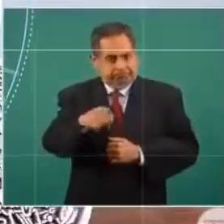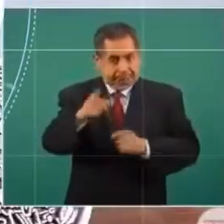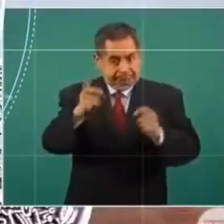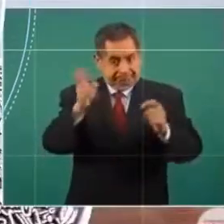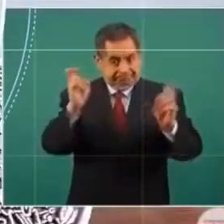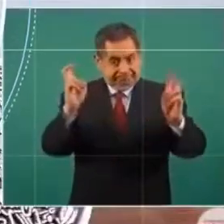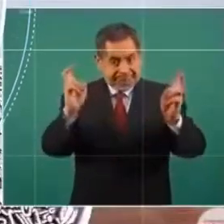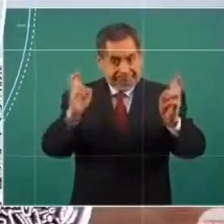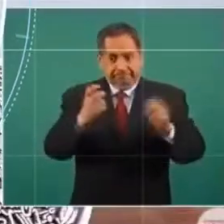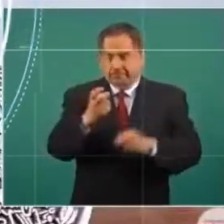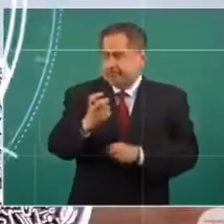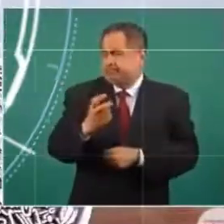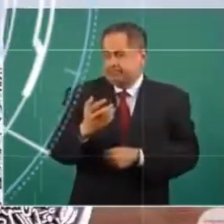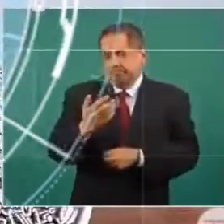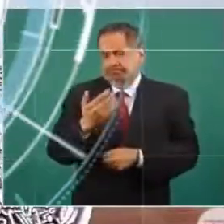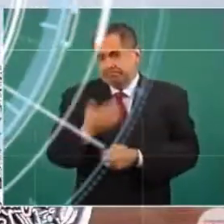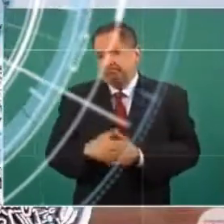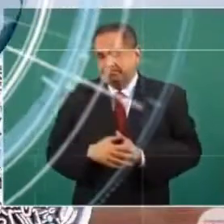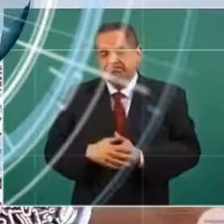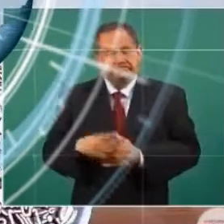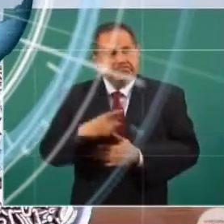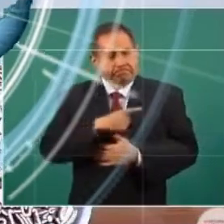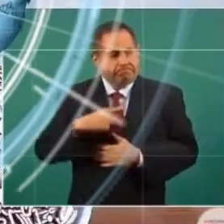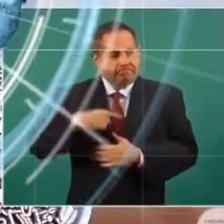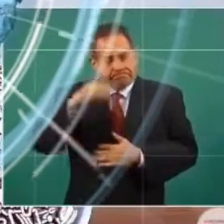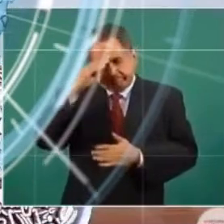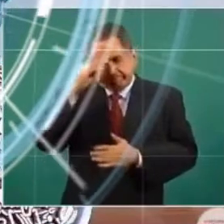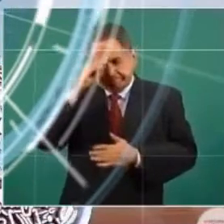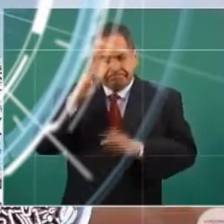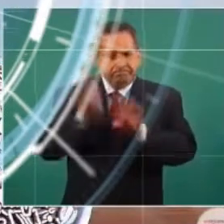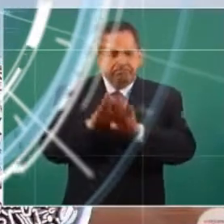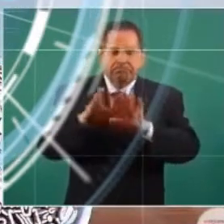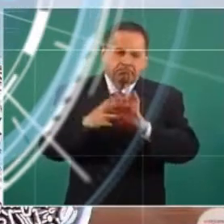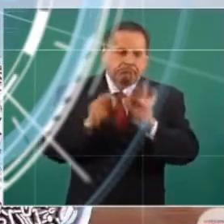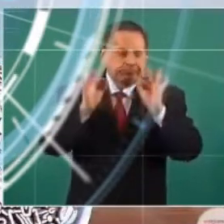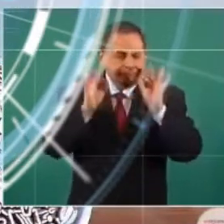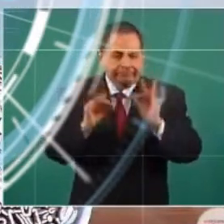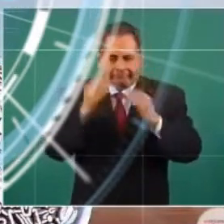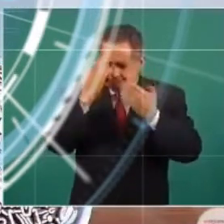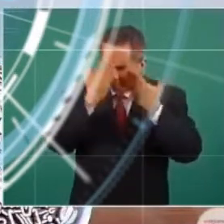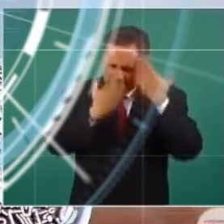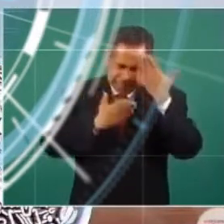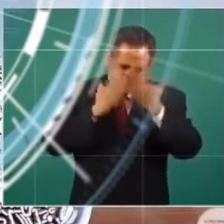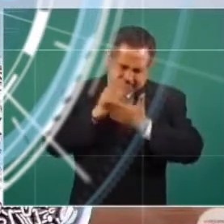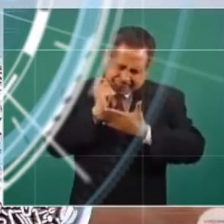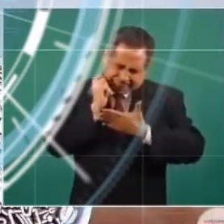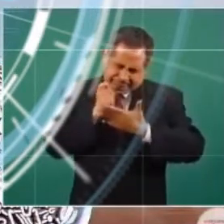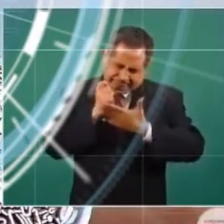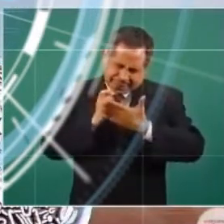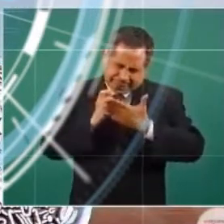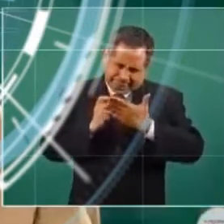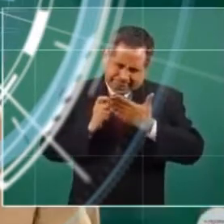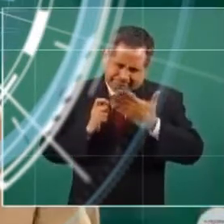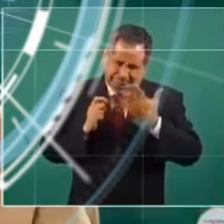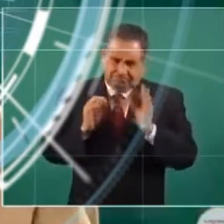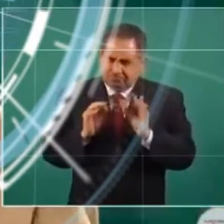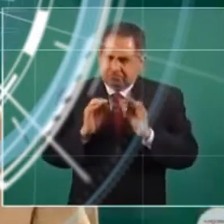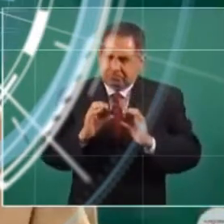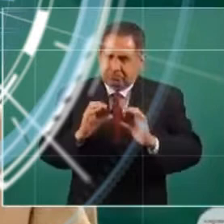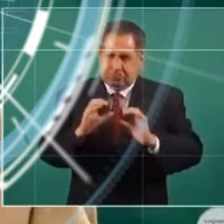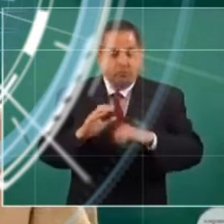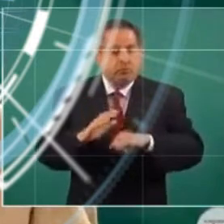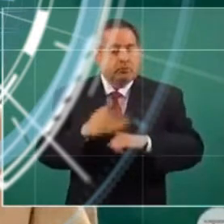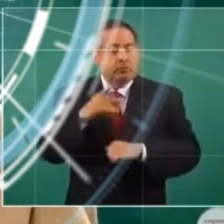grandes temas que tendremos que revisar con toda puntualidad y oportunamente, porque efectivamente